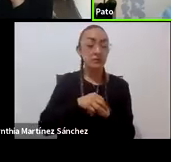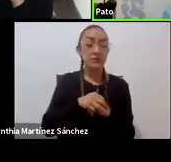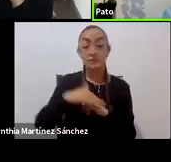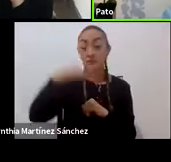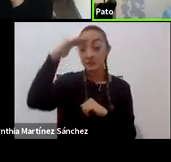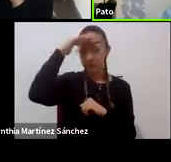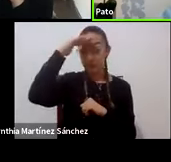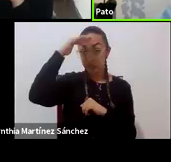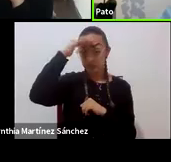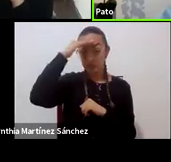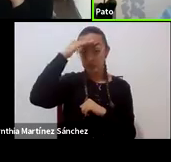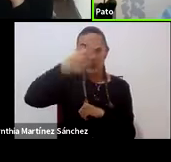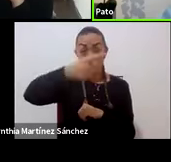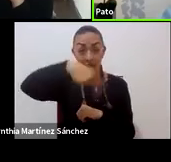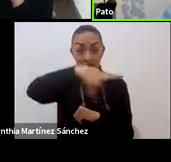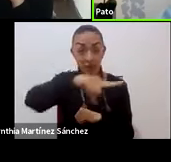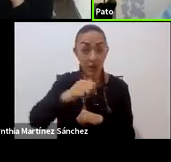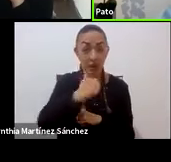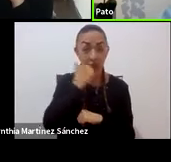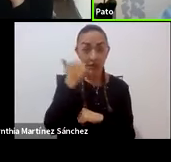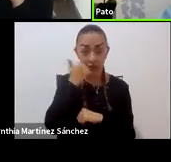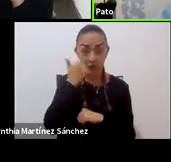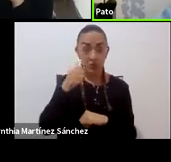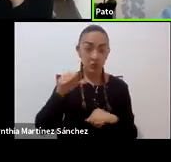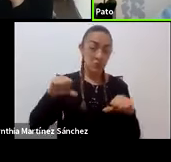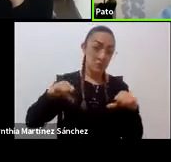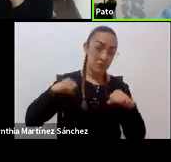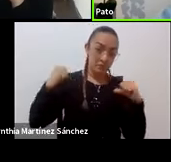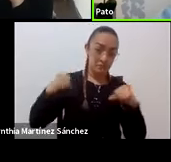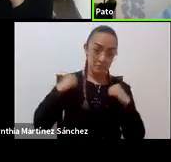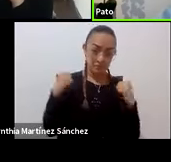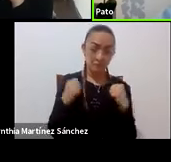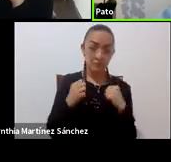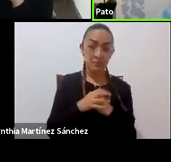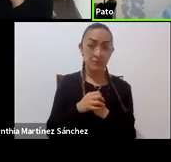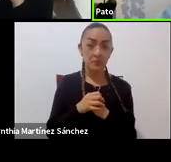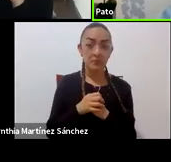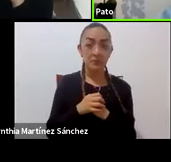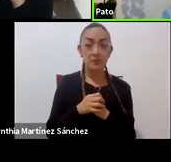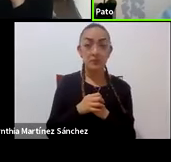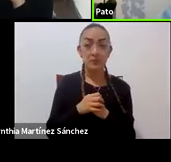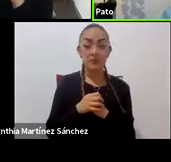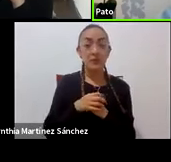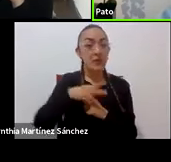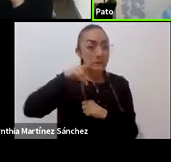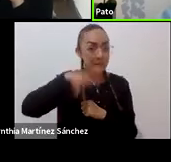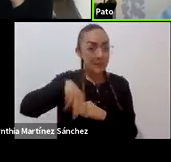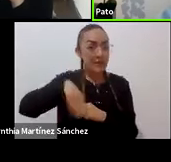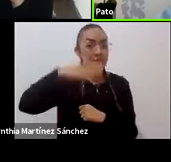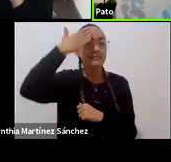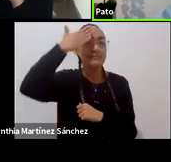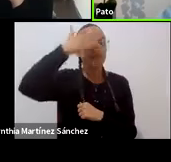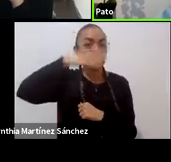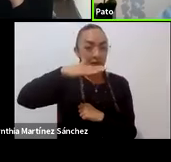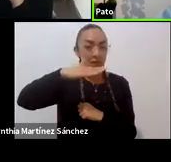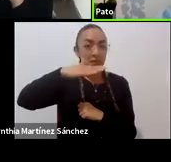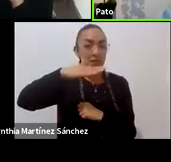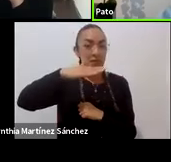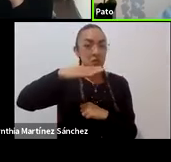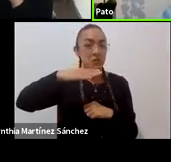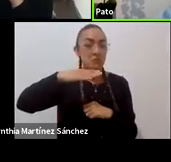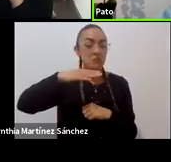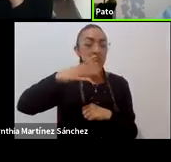esos jóvenes o adolescentes saben muy bien el mundo que viven en su